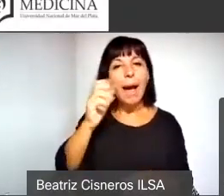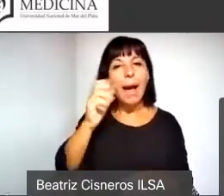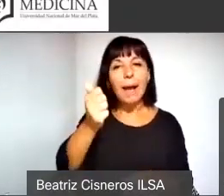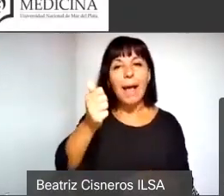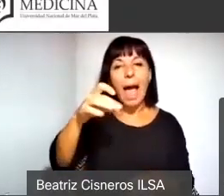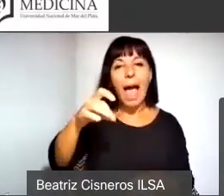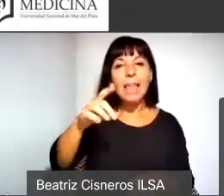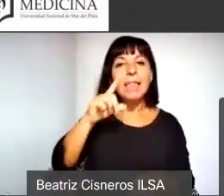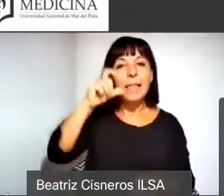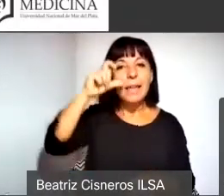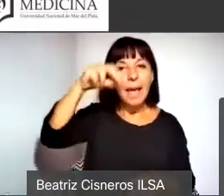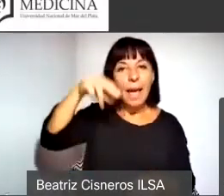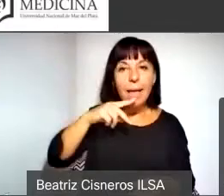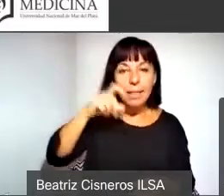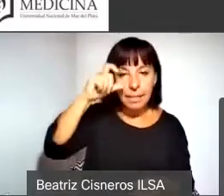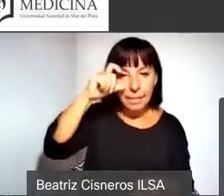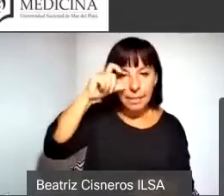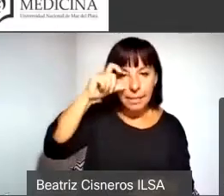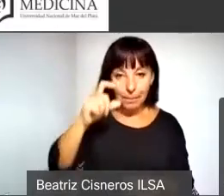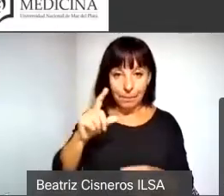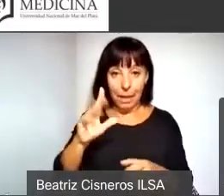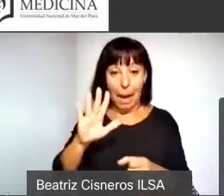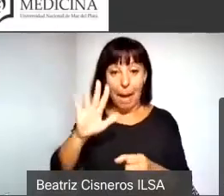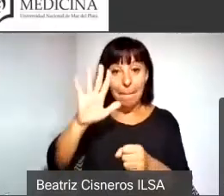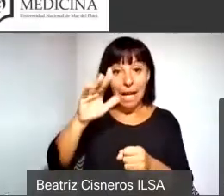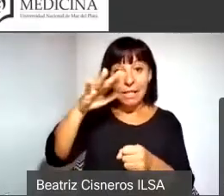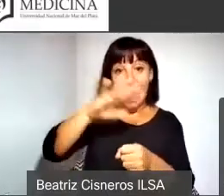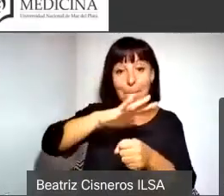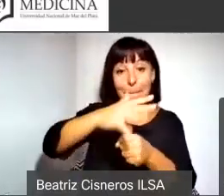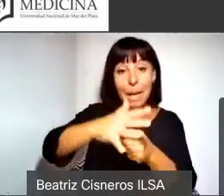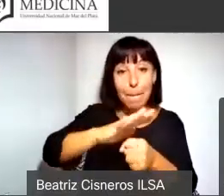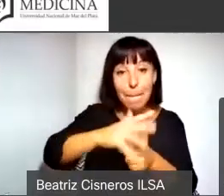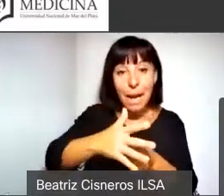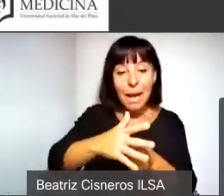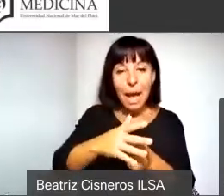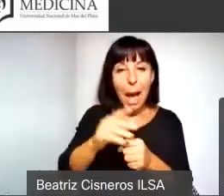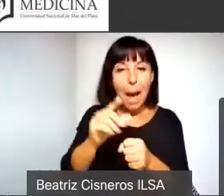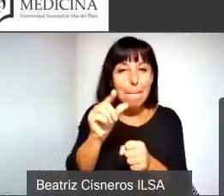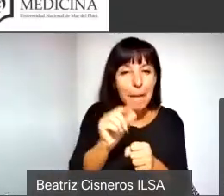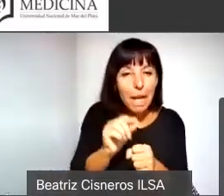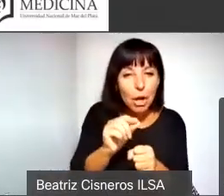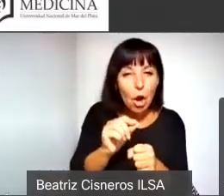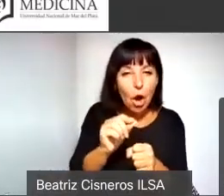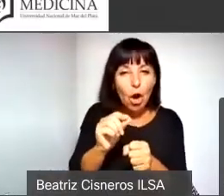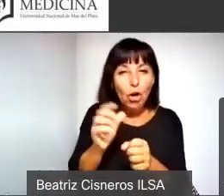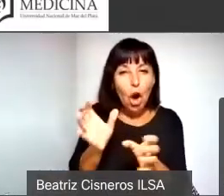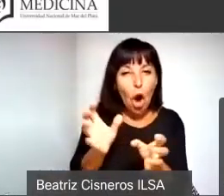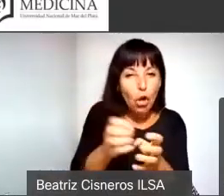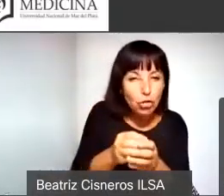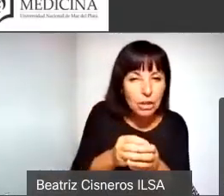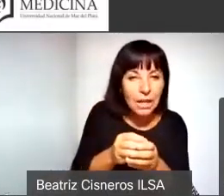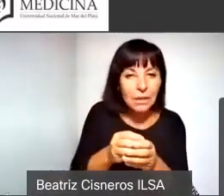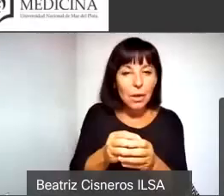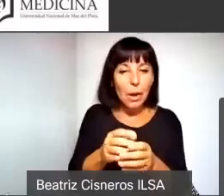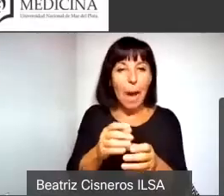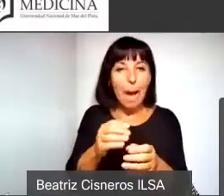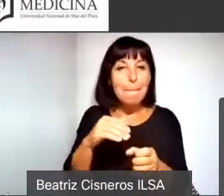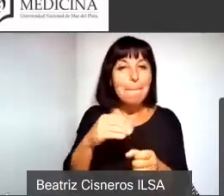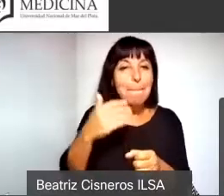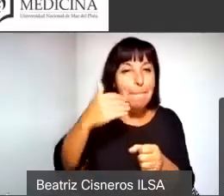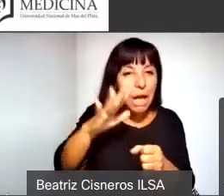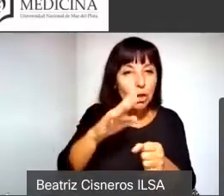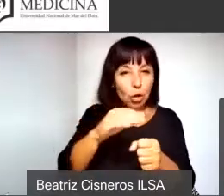el cual se encuentra en menor concentración hacia el otro lado donde se encuentra en mayor